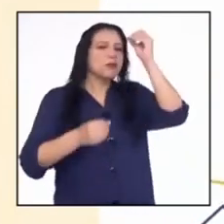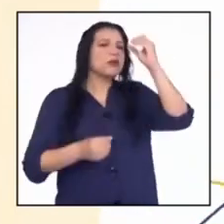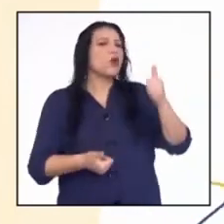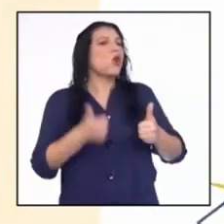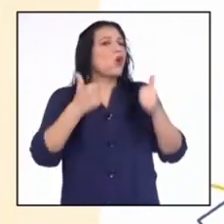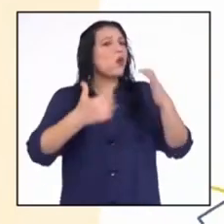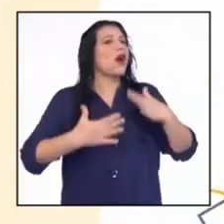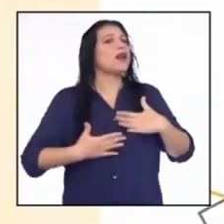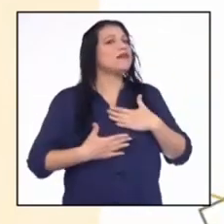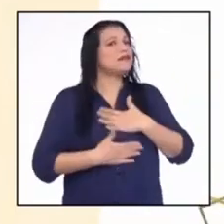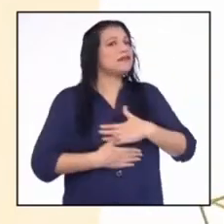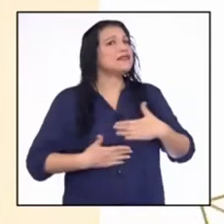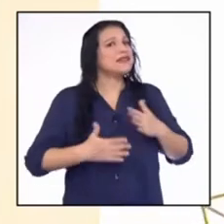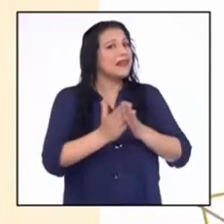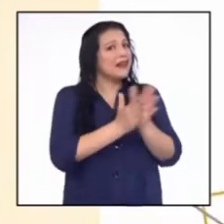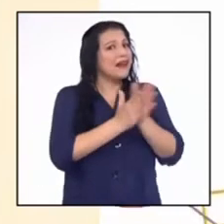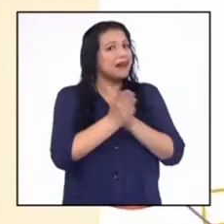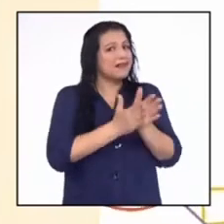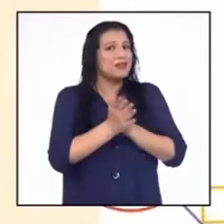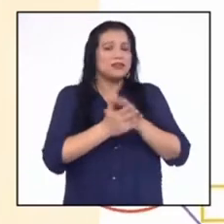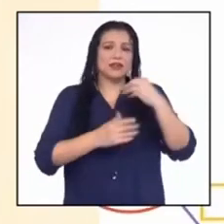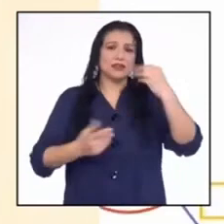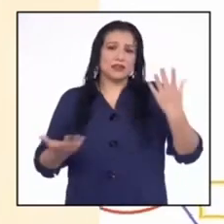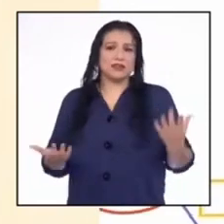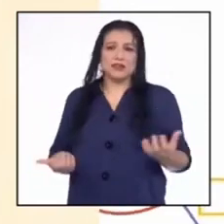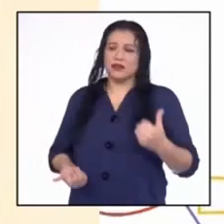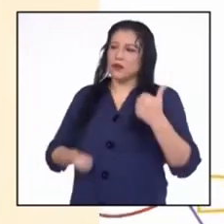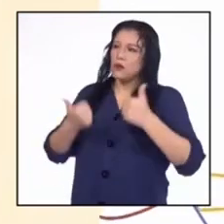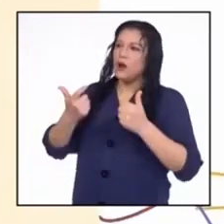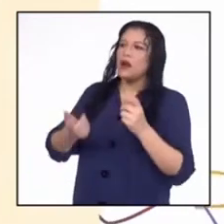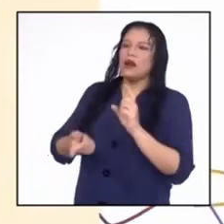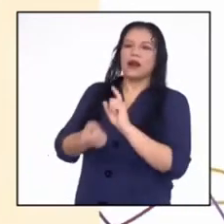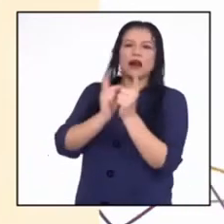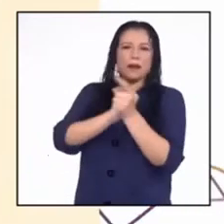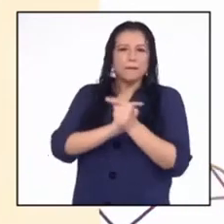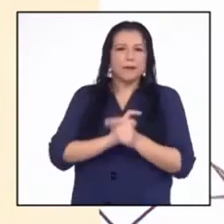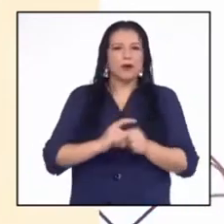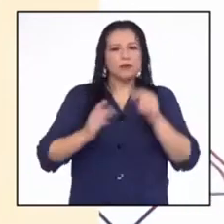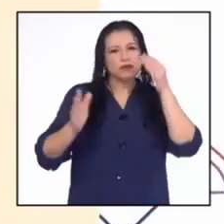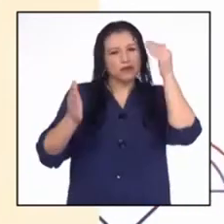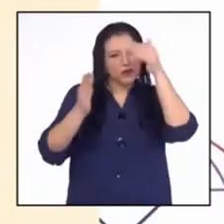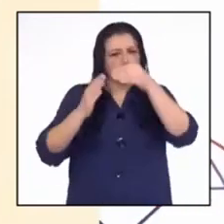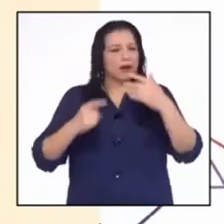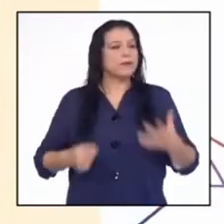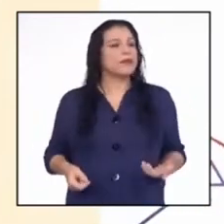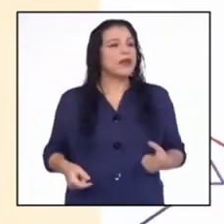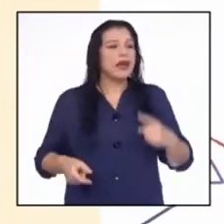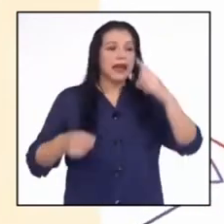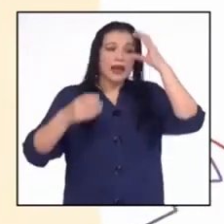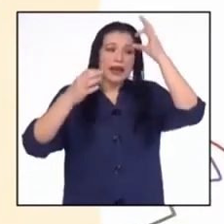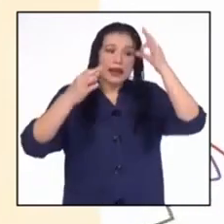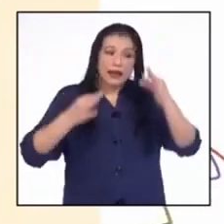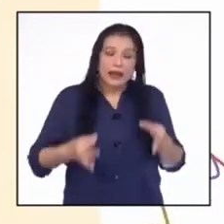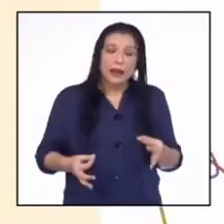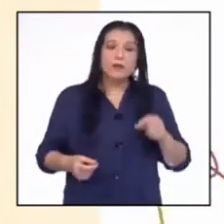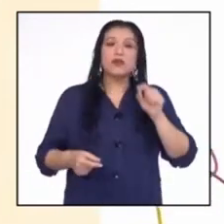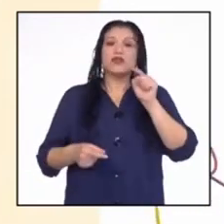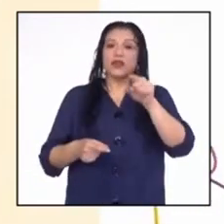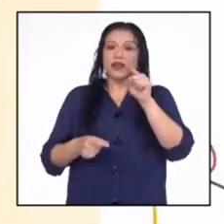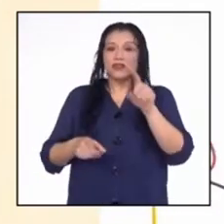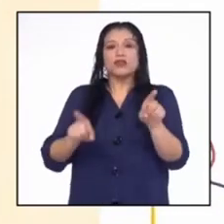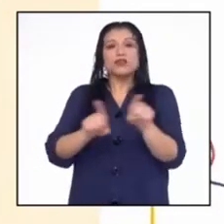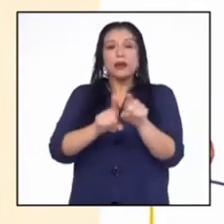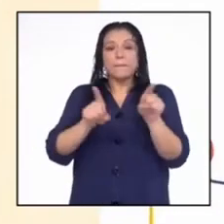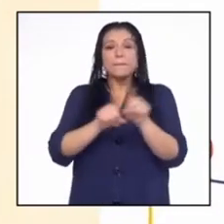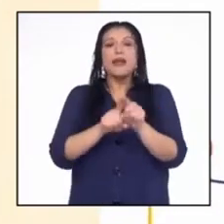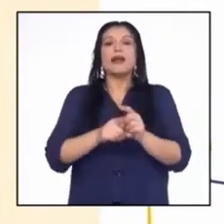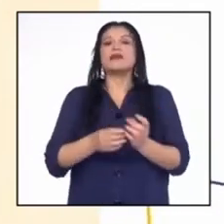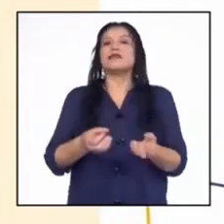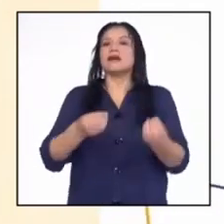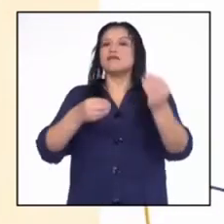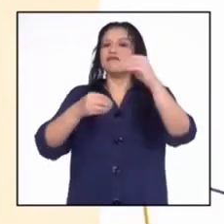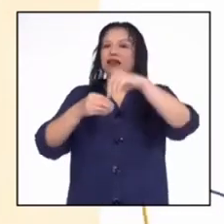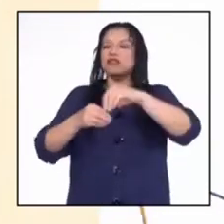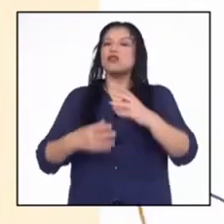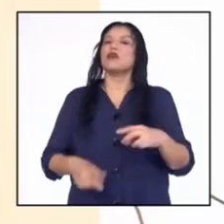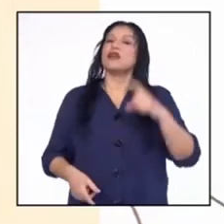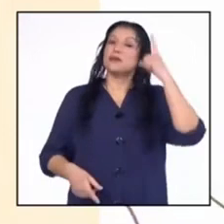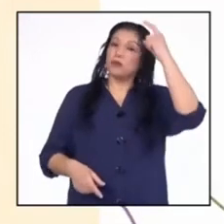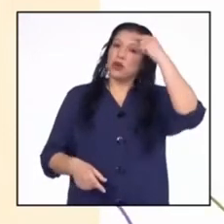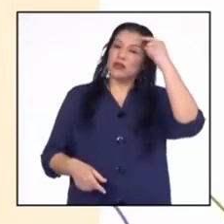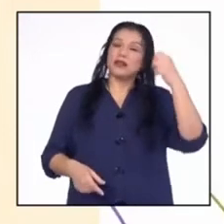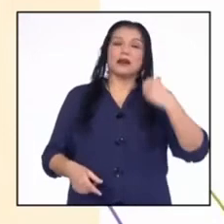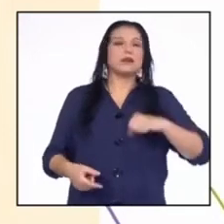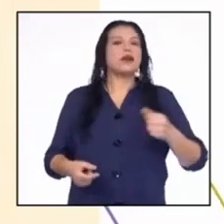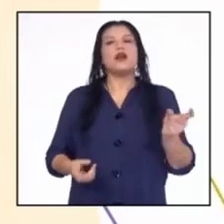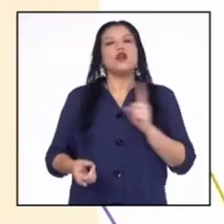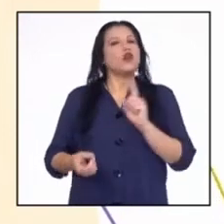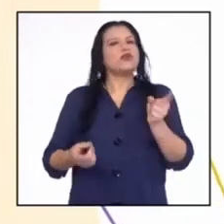deseos. ¿Qué cambié? Pues precisé más la tesis, que es, creemos que esto también está presente en las políticas municipales donde no